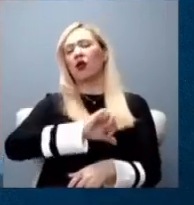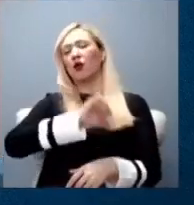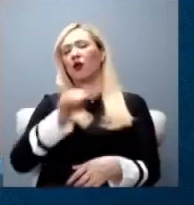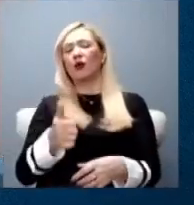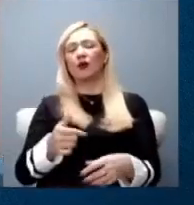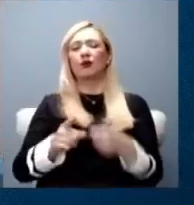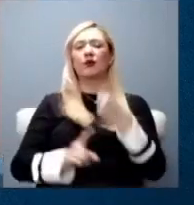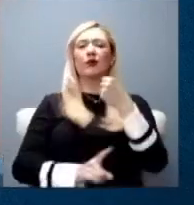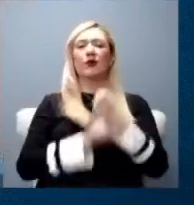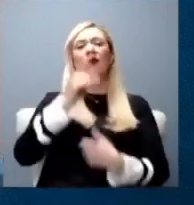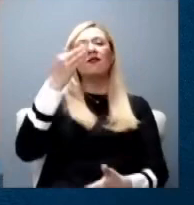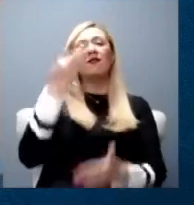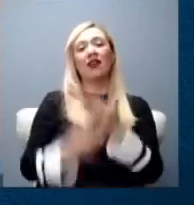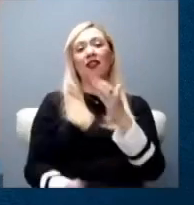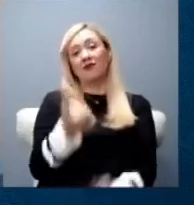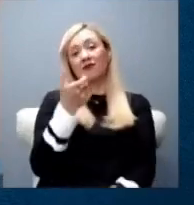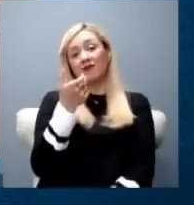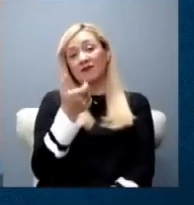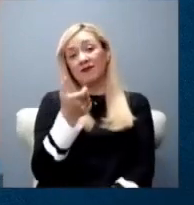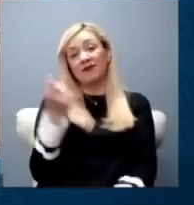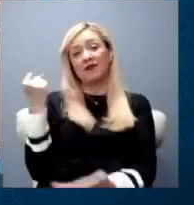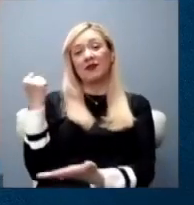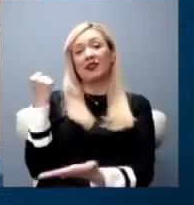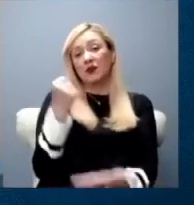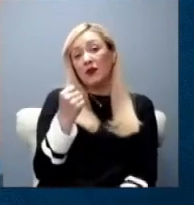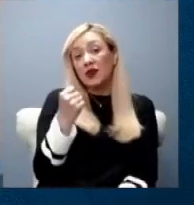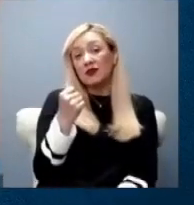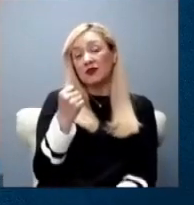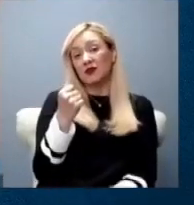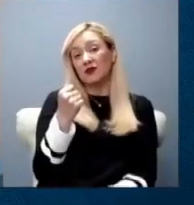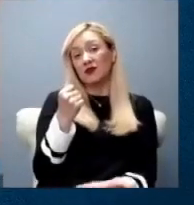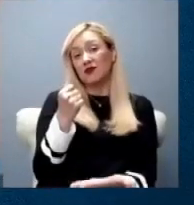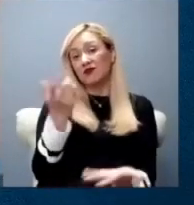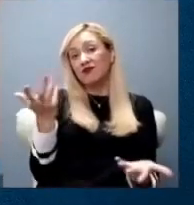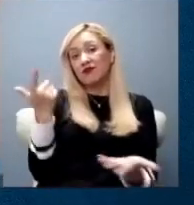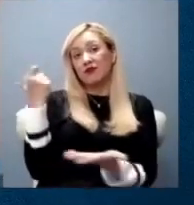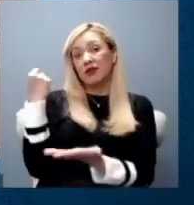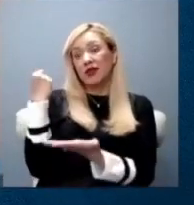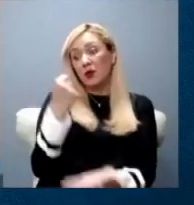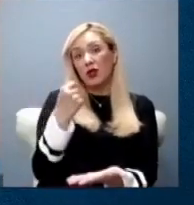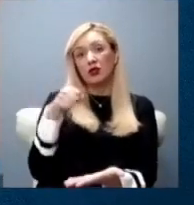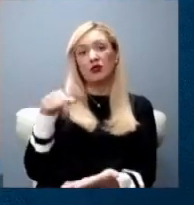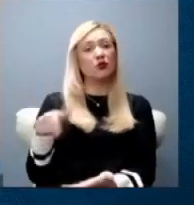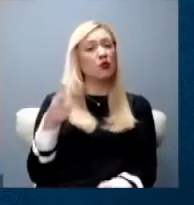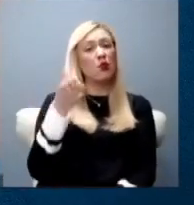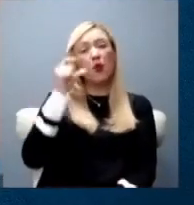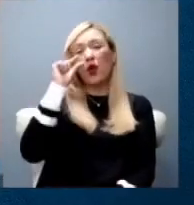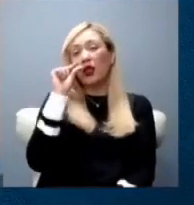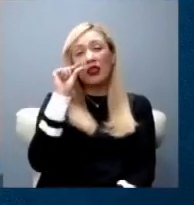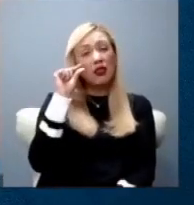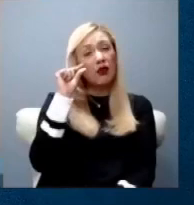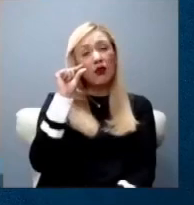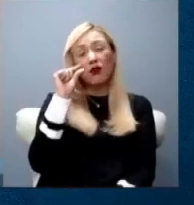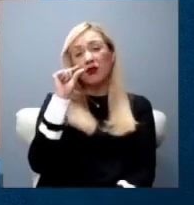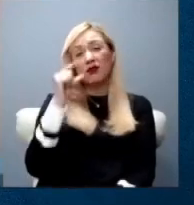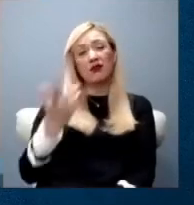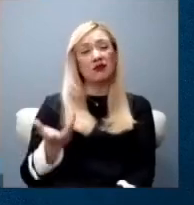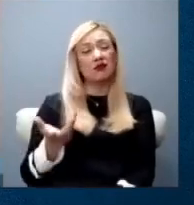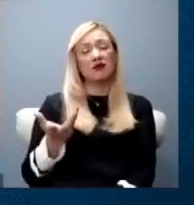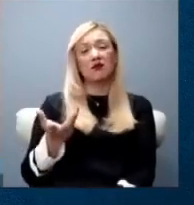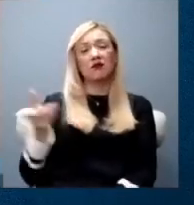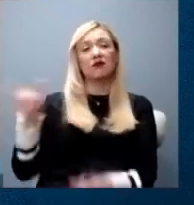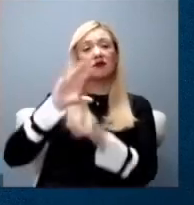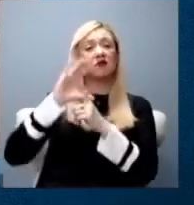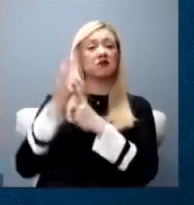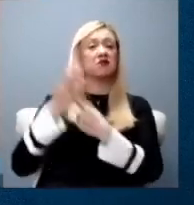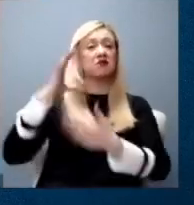estructural y es la falta de recursos. El presupuesto de la Comisión y de la Corte Interamericana realmente es muy poquito. Estamos hablando de que ahorita la Comisión puede